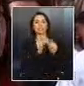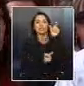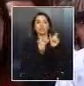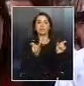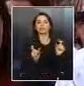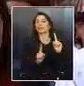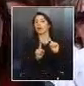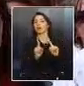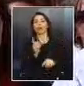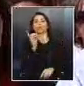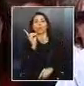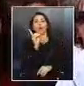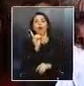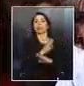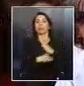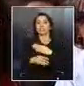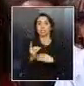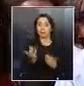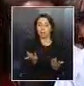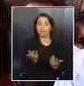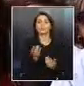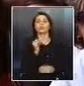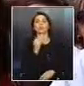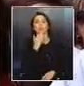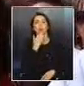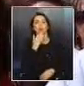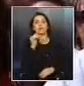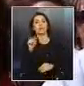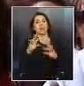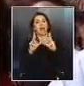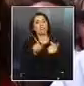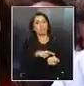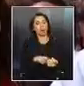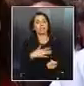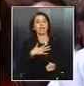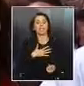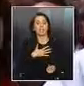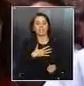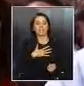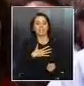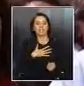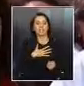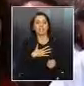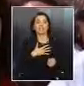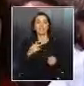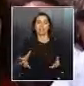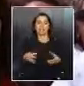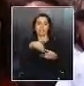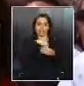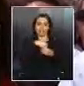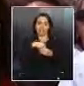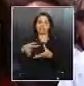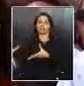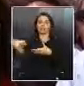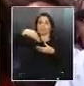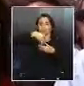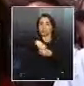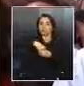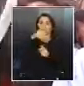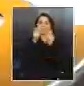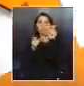discapacidad y por sobre todo aquellas familias que quieren acoger en su seno a sus adultos